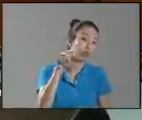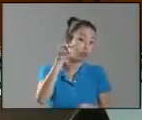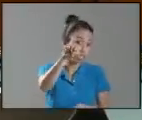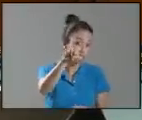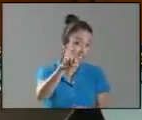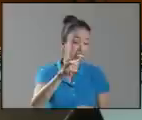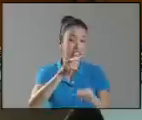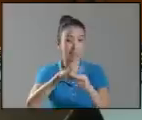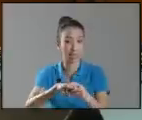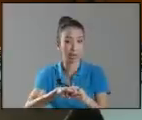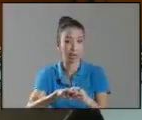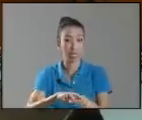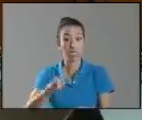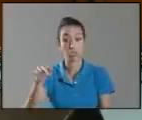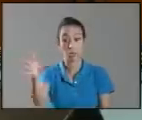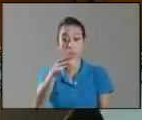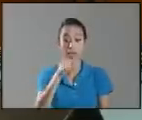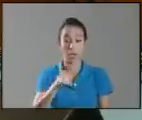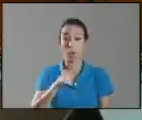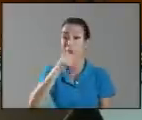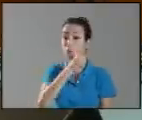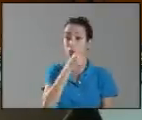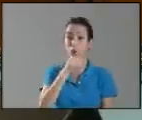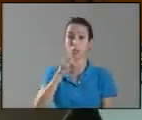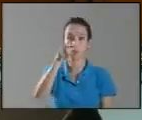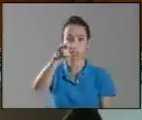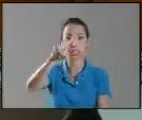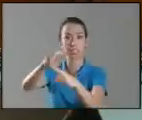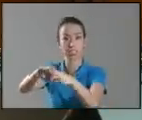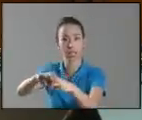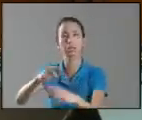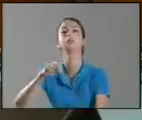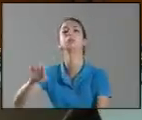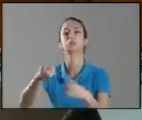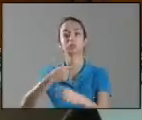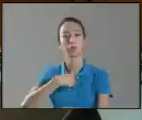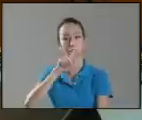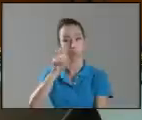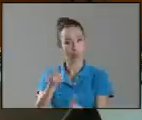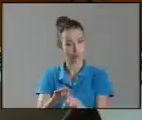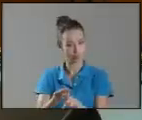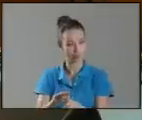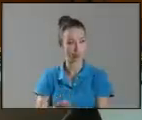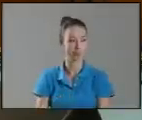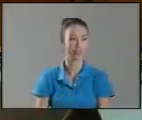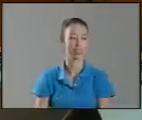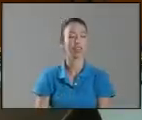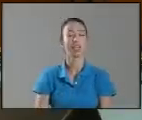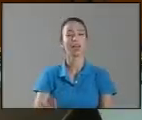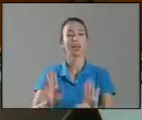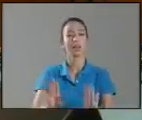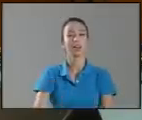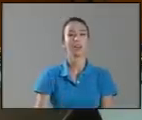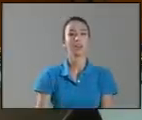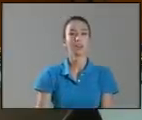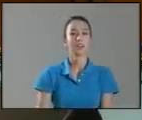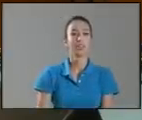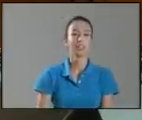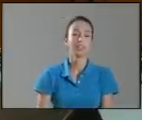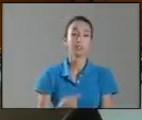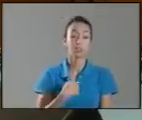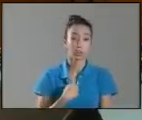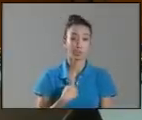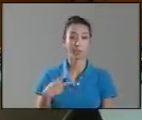el cansancio. Y como de ver dan ganas, si yo lo miro a usted sentado, solo agarro el micrófono y se sienta, entonces yo digo, entonces yo